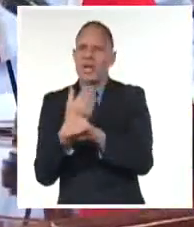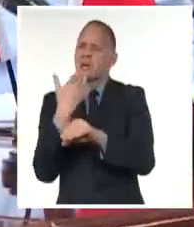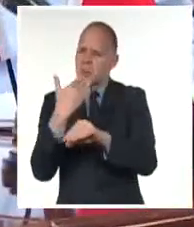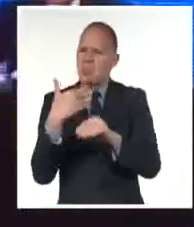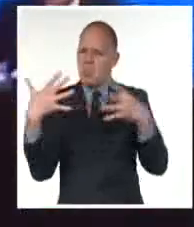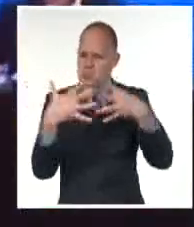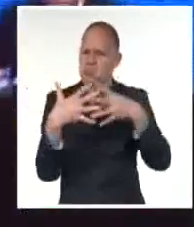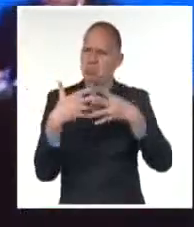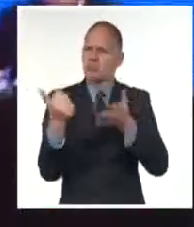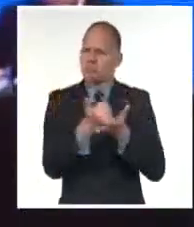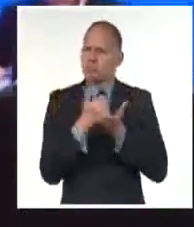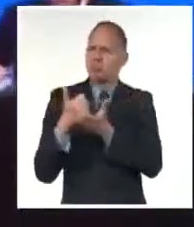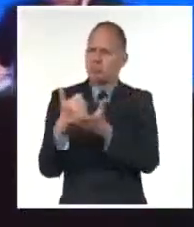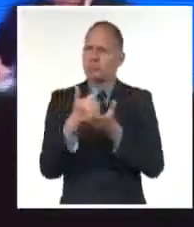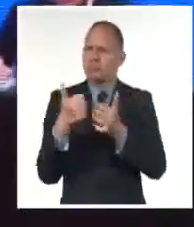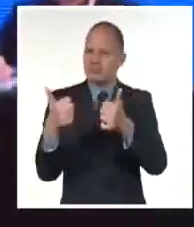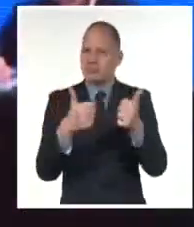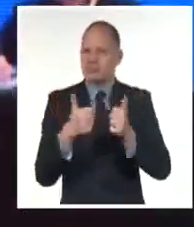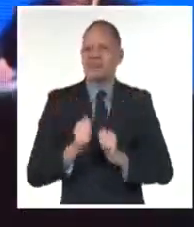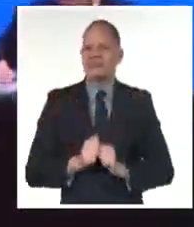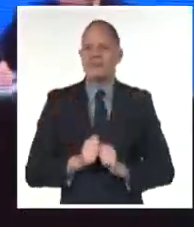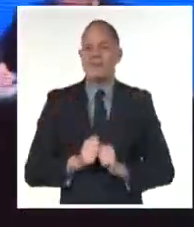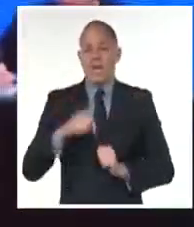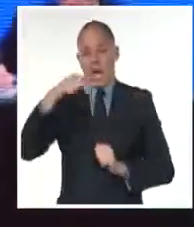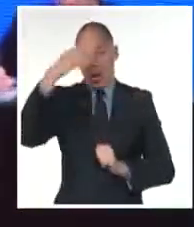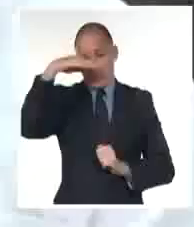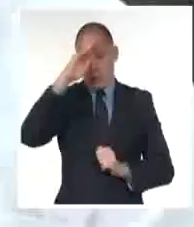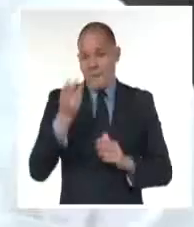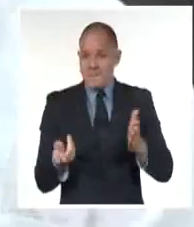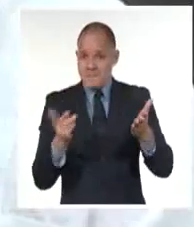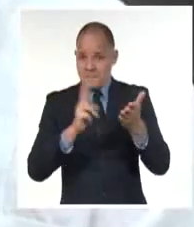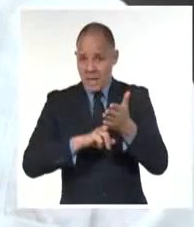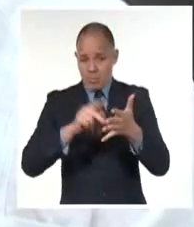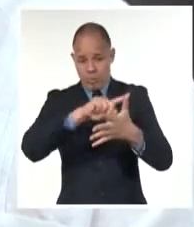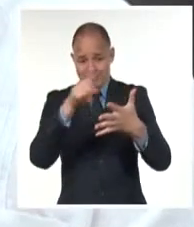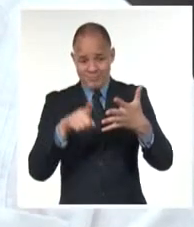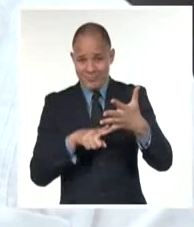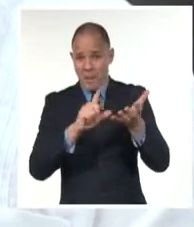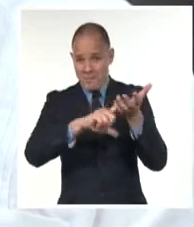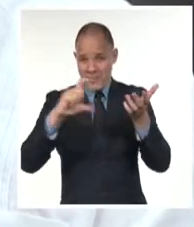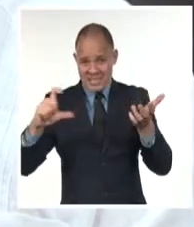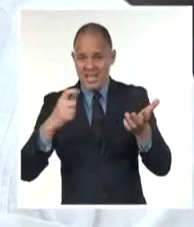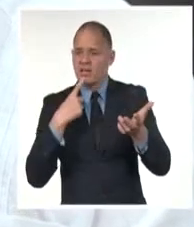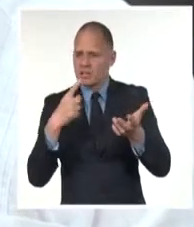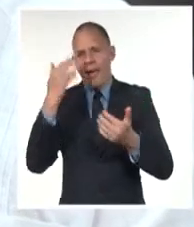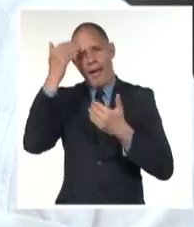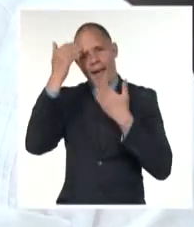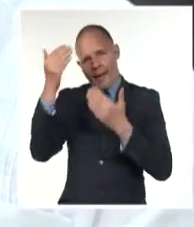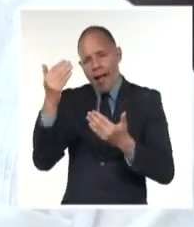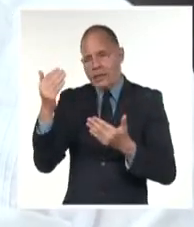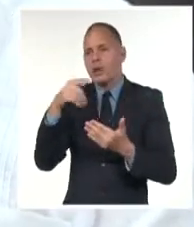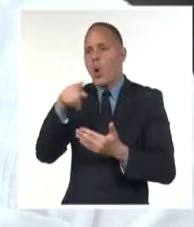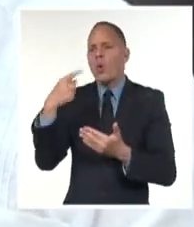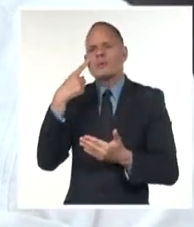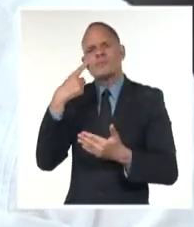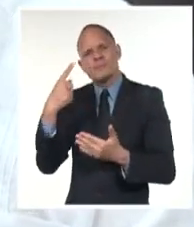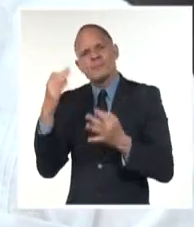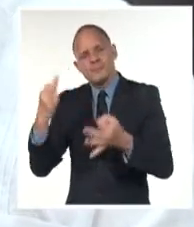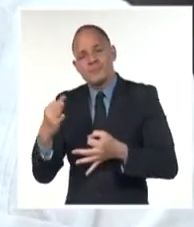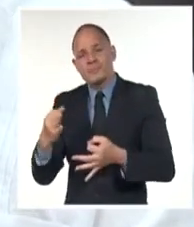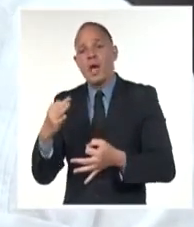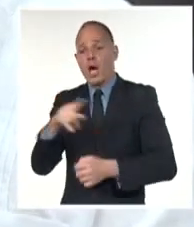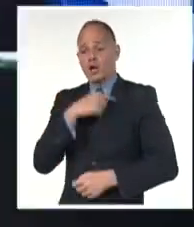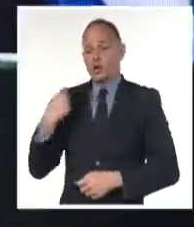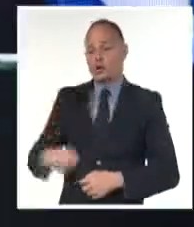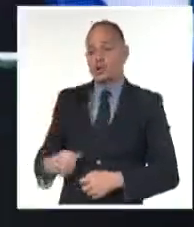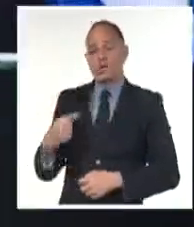En el diálogo, el miembro del Buró Político del Partido Comunista de Cuba agradeció el rechazo del gigante asiático hacia el bloqueo